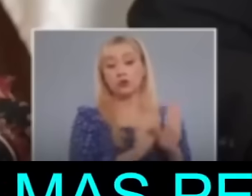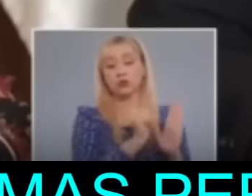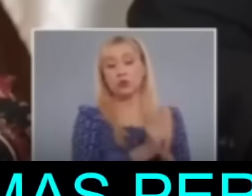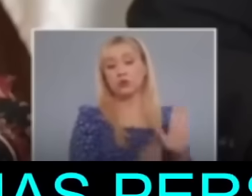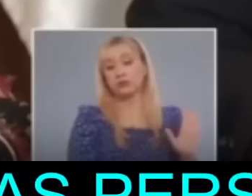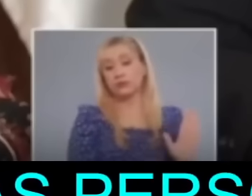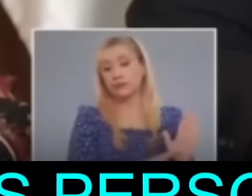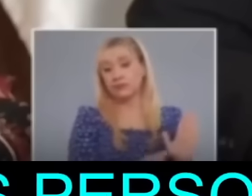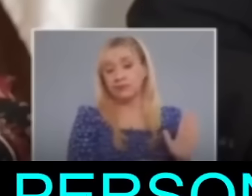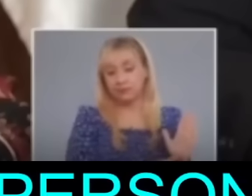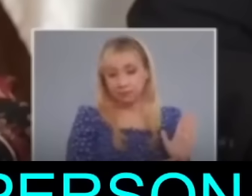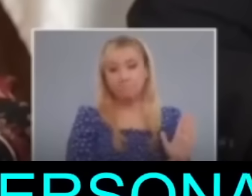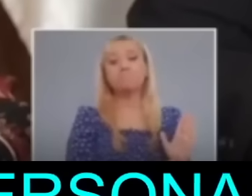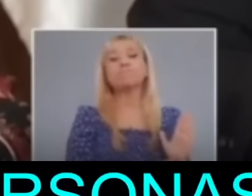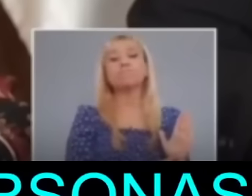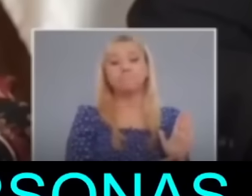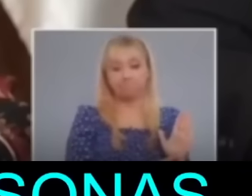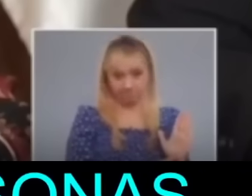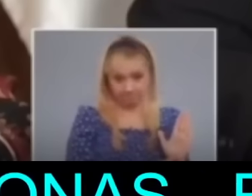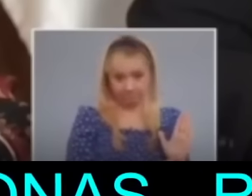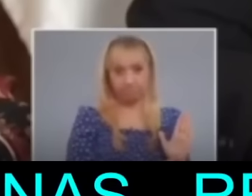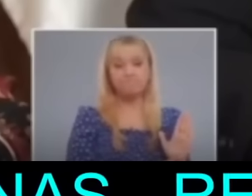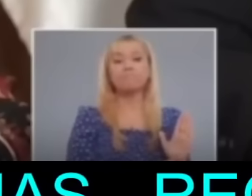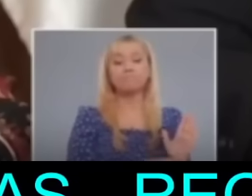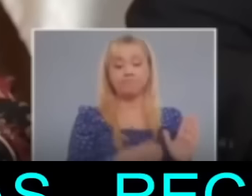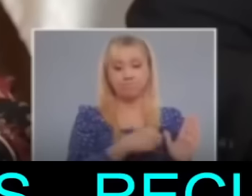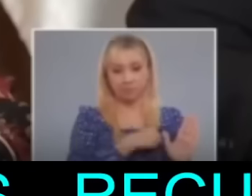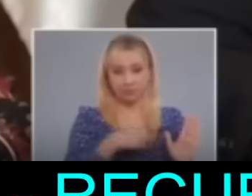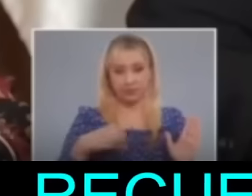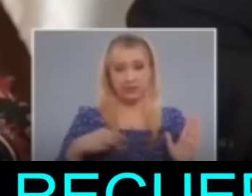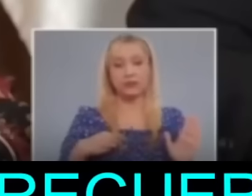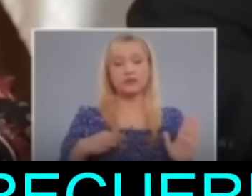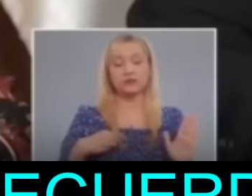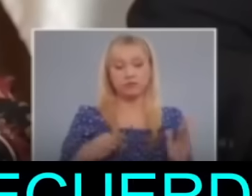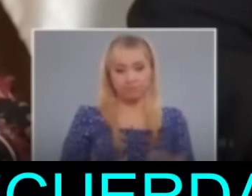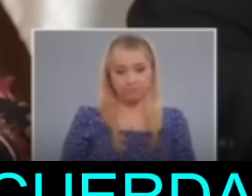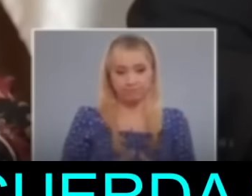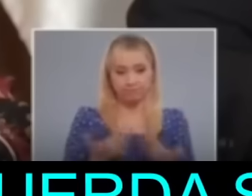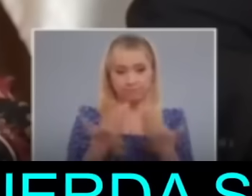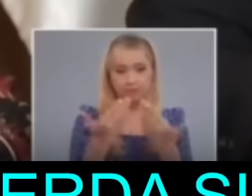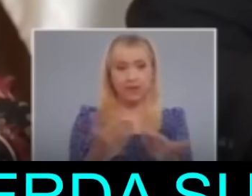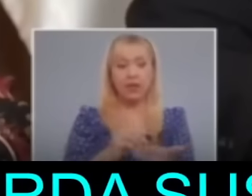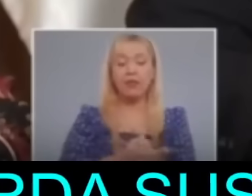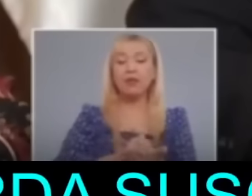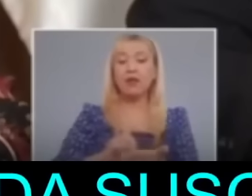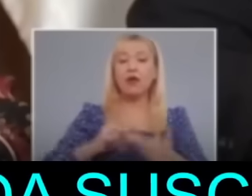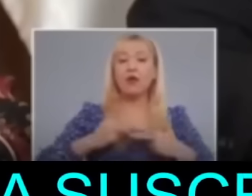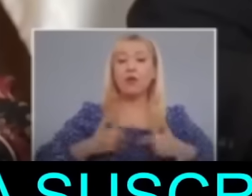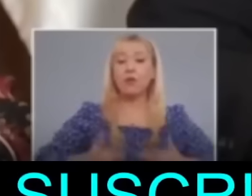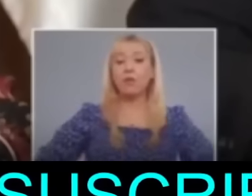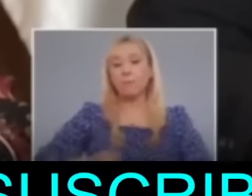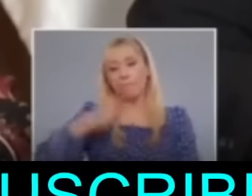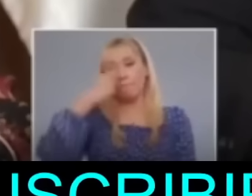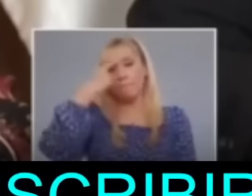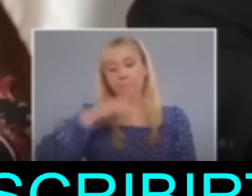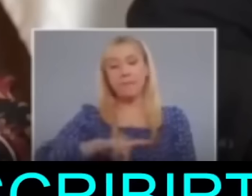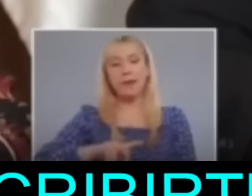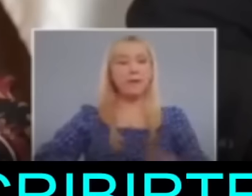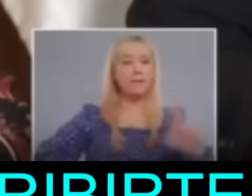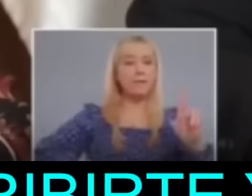a garantizar efectivamente los derechos humanos en materia de participación política